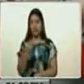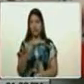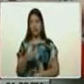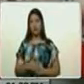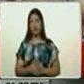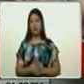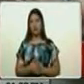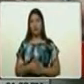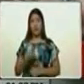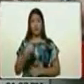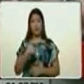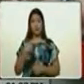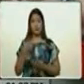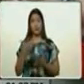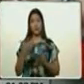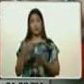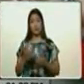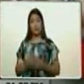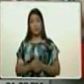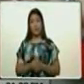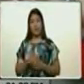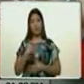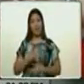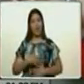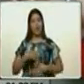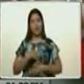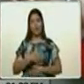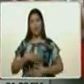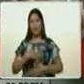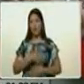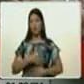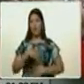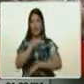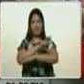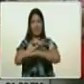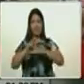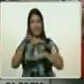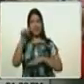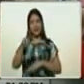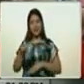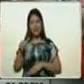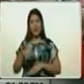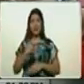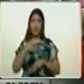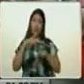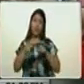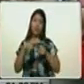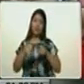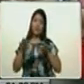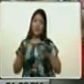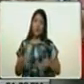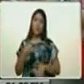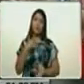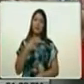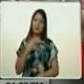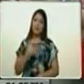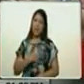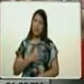como tequeño que disfruté este tren del encanto cuando niño, me siento de